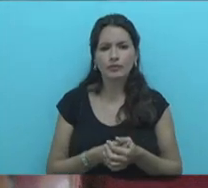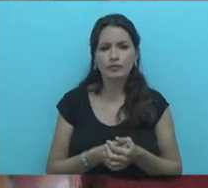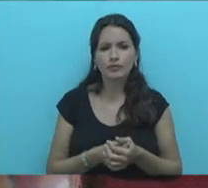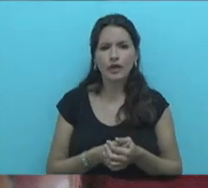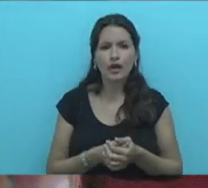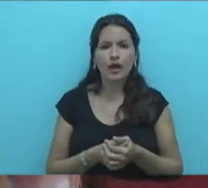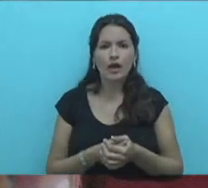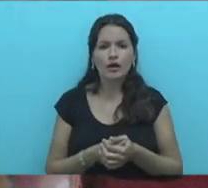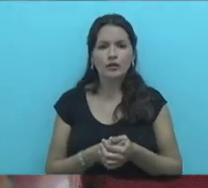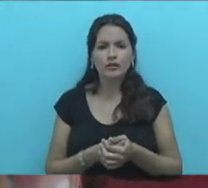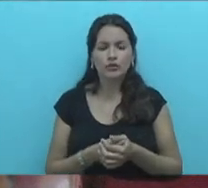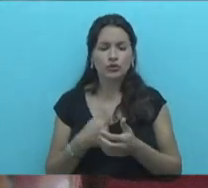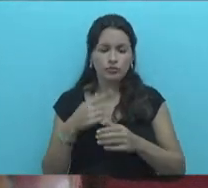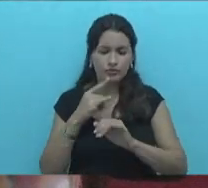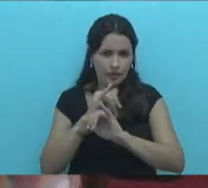no entienden,